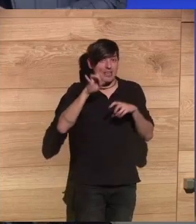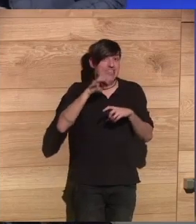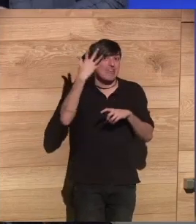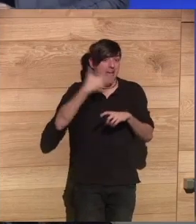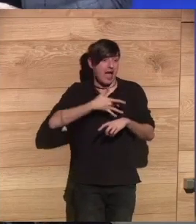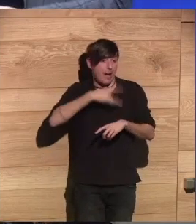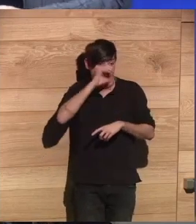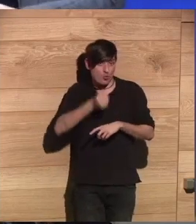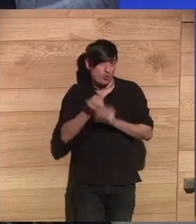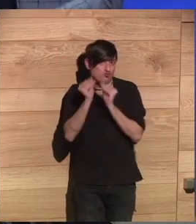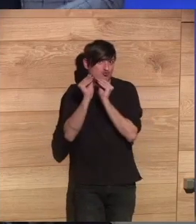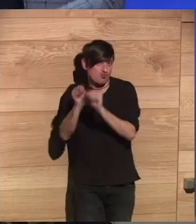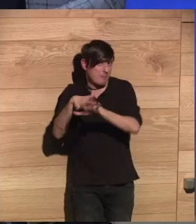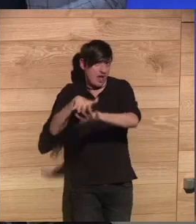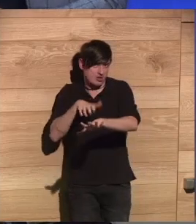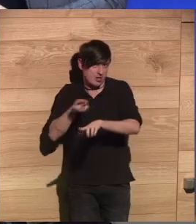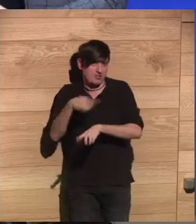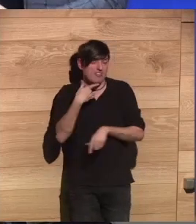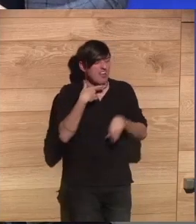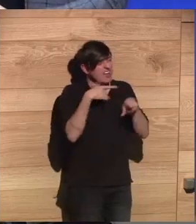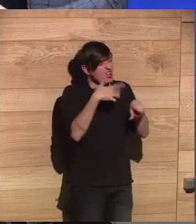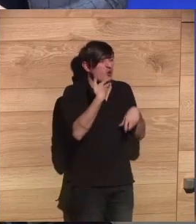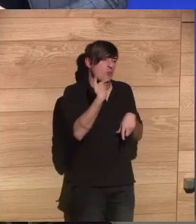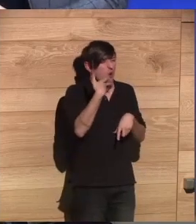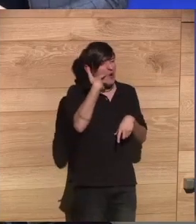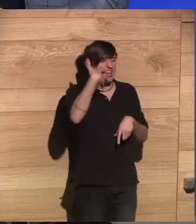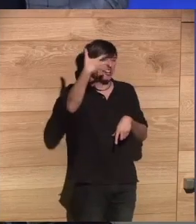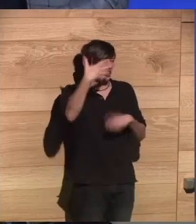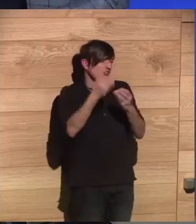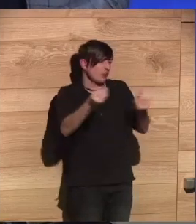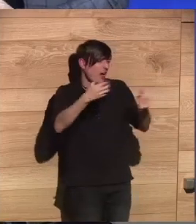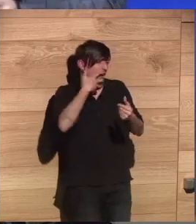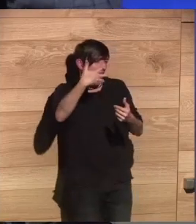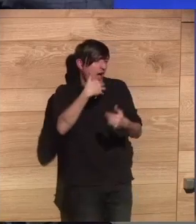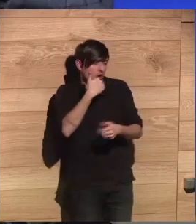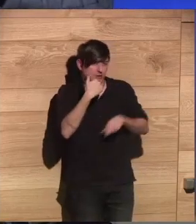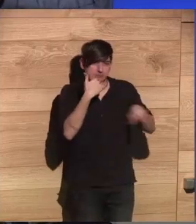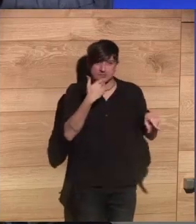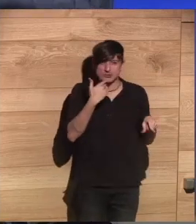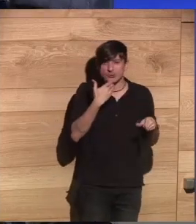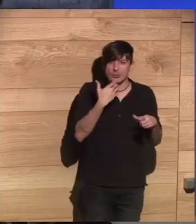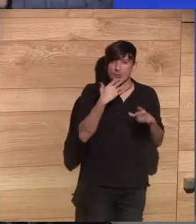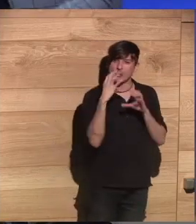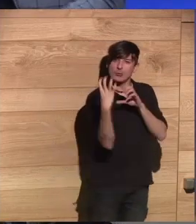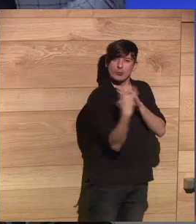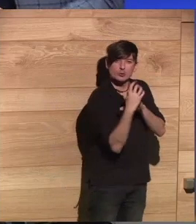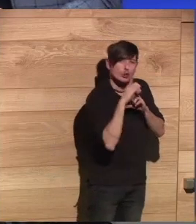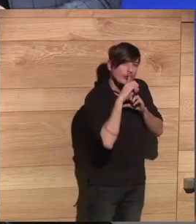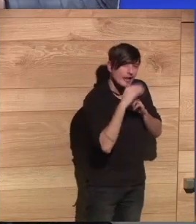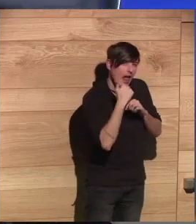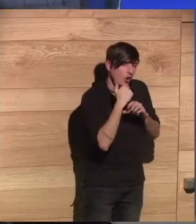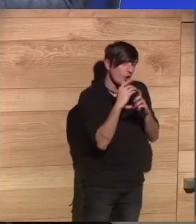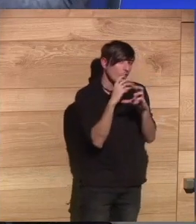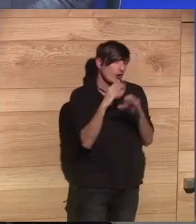ellas. Digo, que le decía, aquí como un grito pero más velado, no, así no. Entonces él decía, le pongo una sordina o le pongo un clarinete,